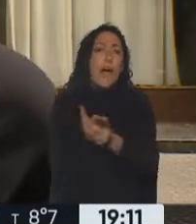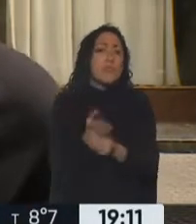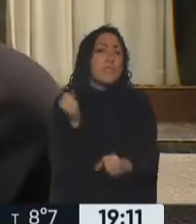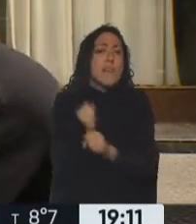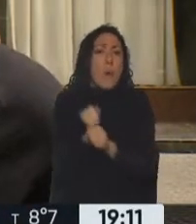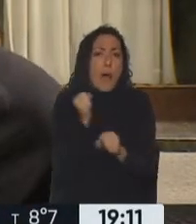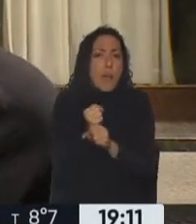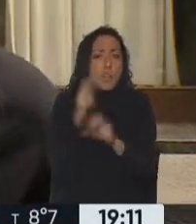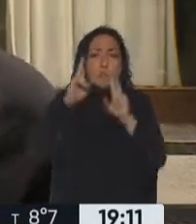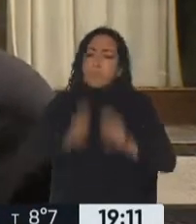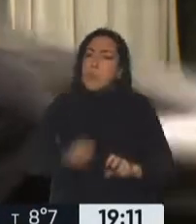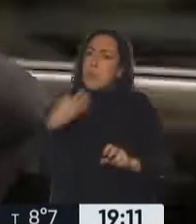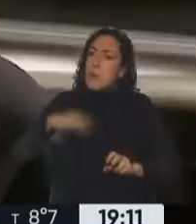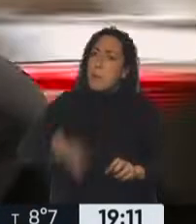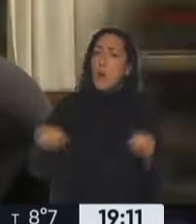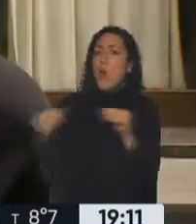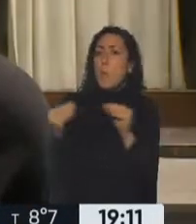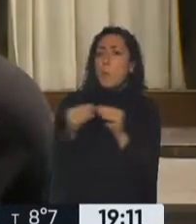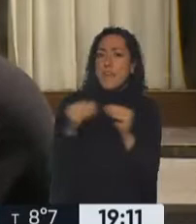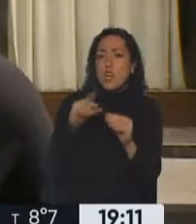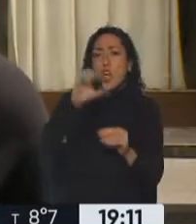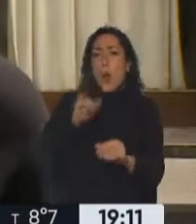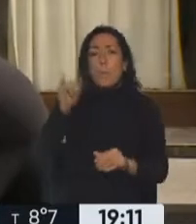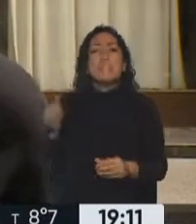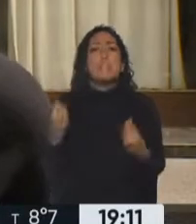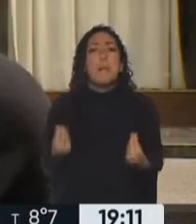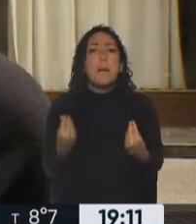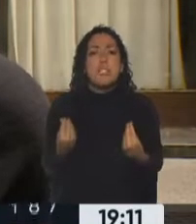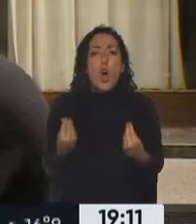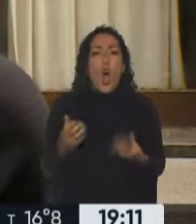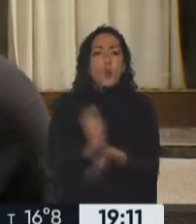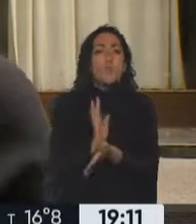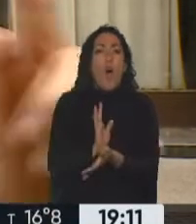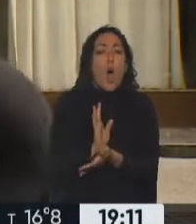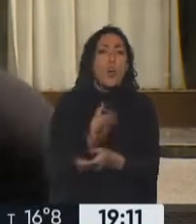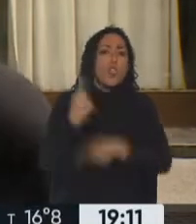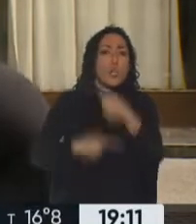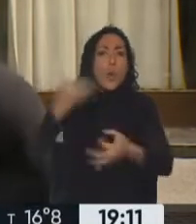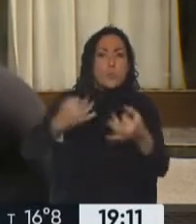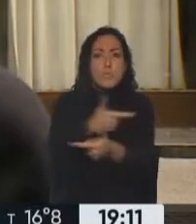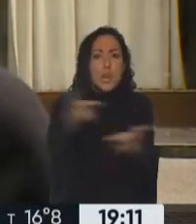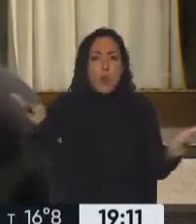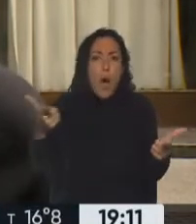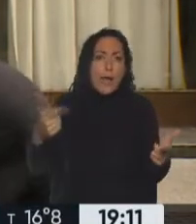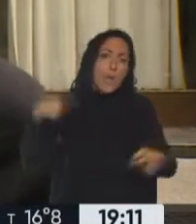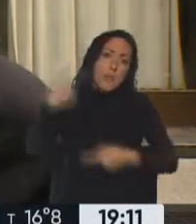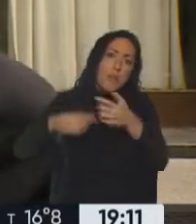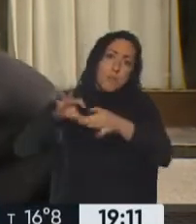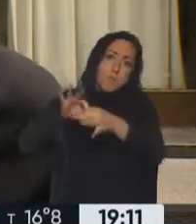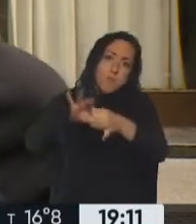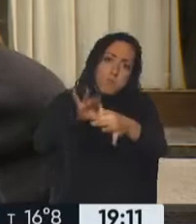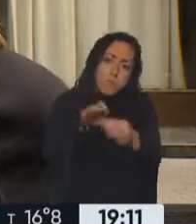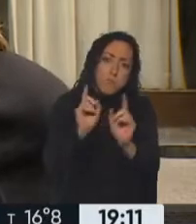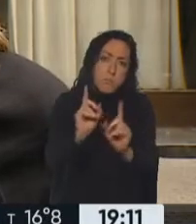para que podamos saber qué pasó con nuestro compañero Jorge Julio López. La impunidad solo genera más impunidad y en este caso también. Por eso es tan